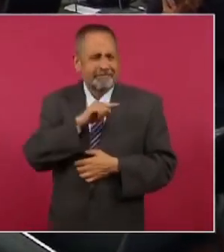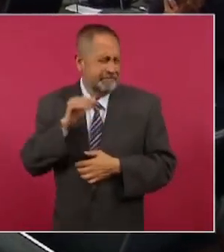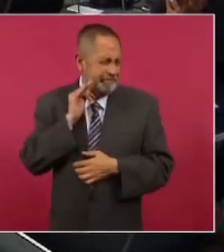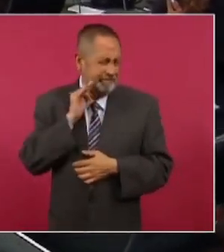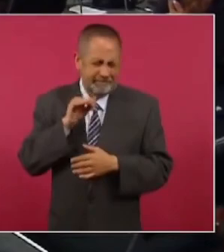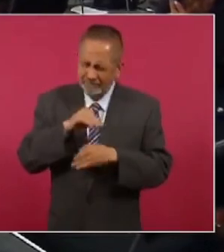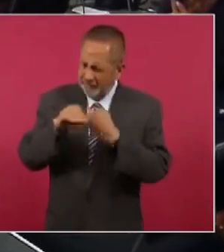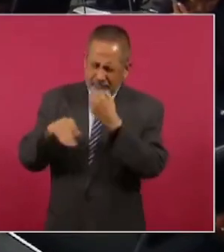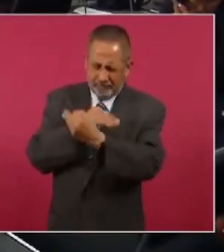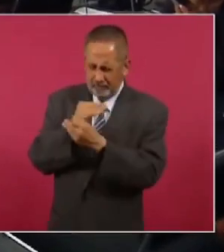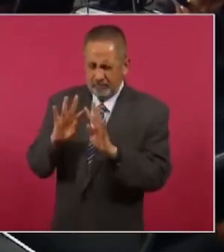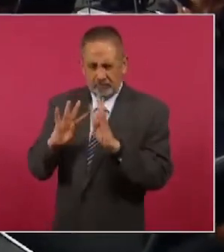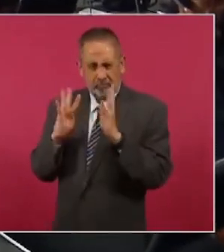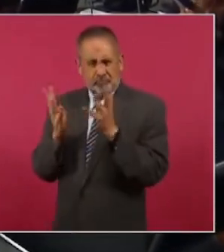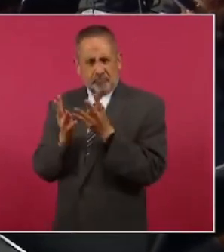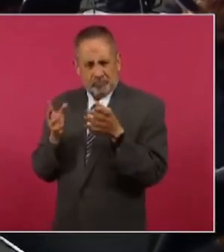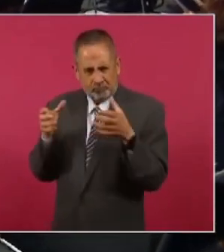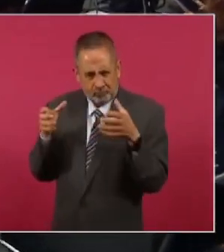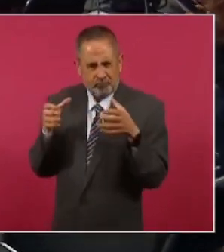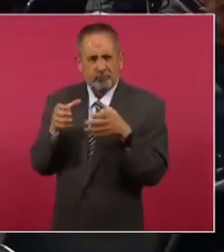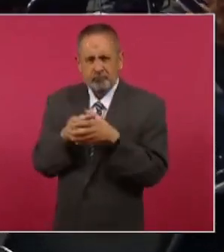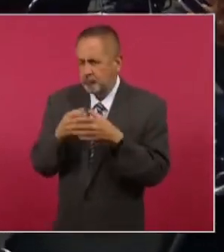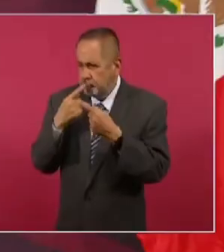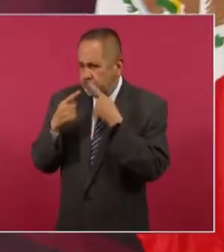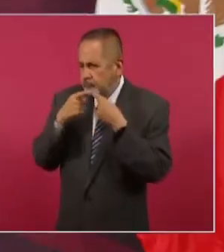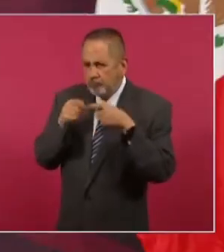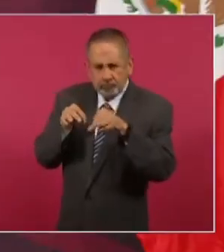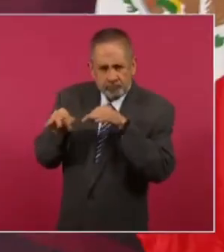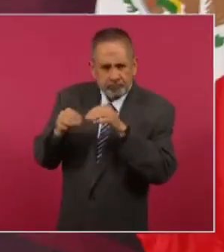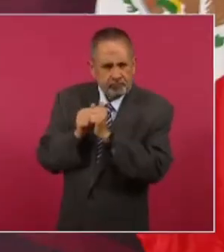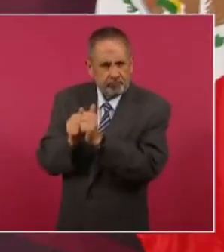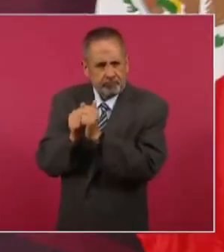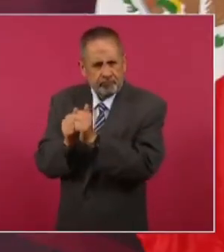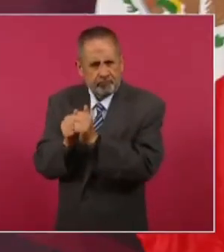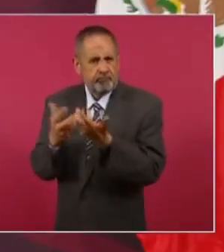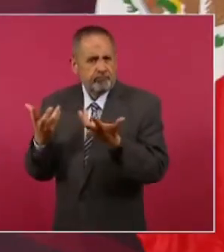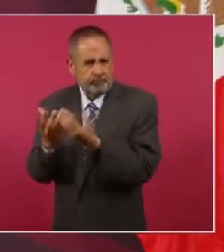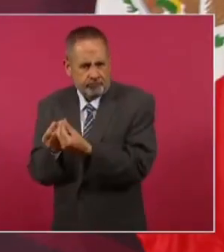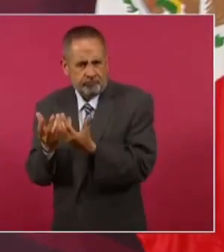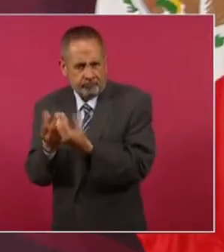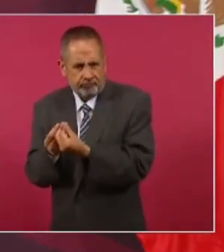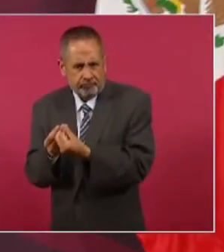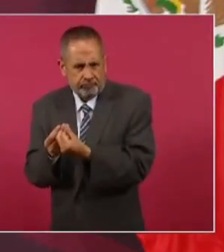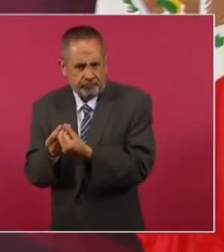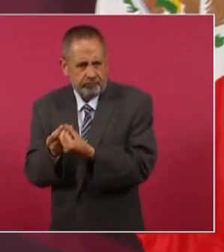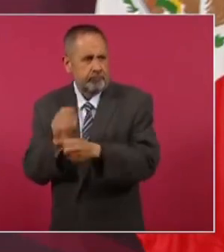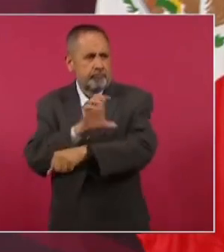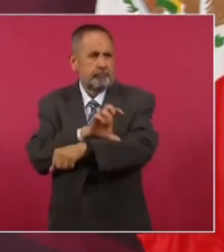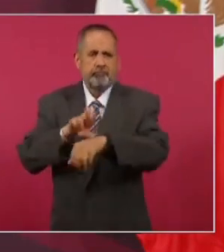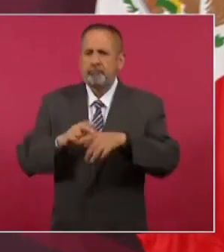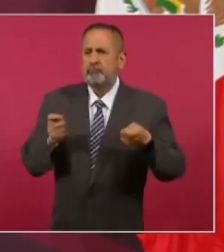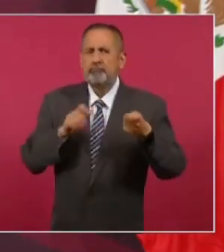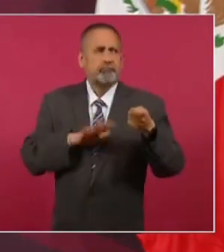trabajan de manera conjunta y hay una coordinación